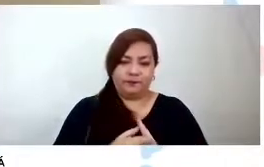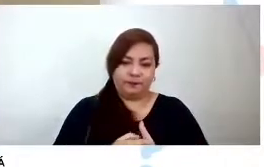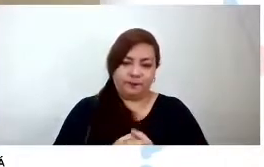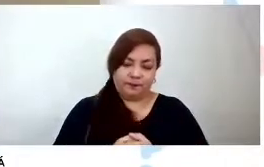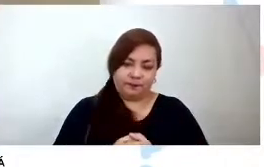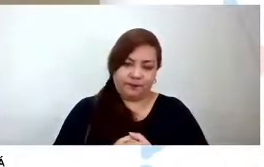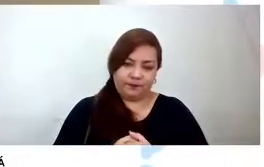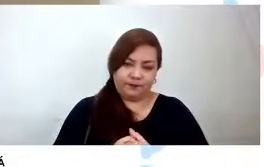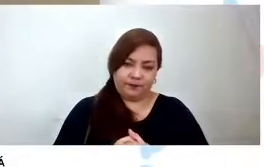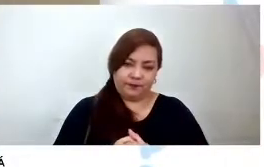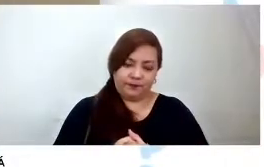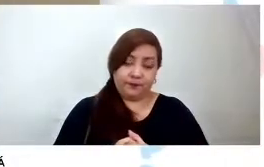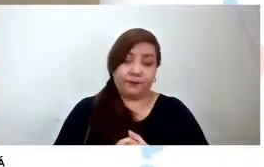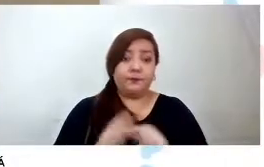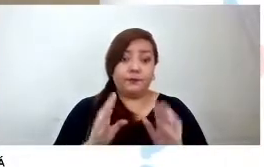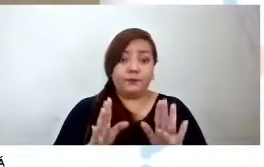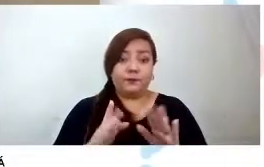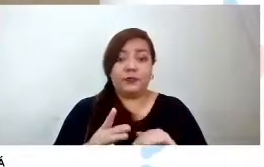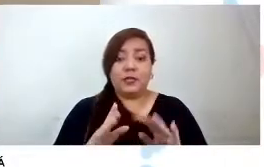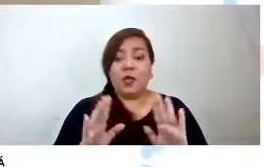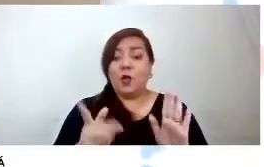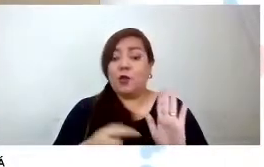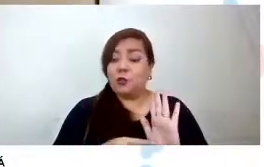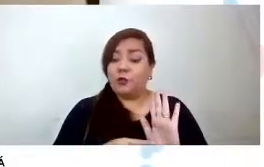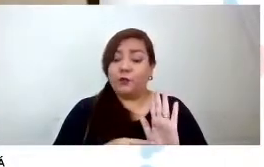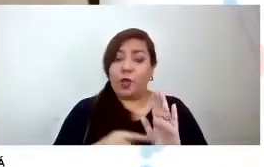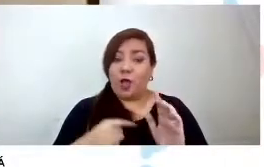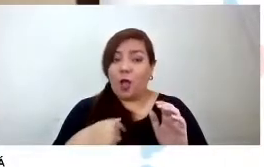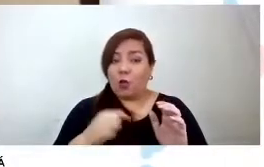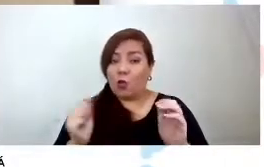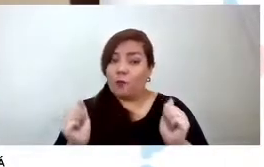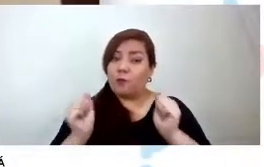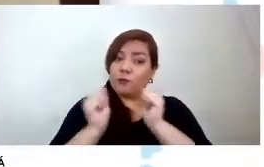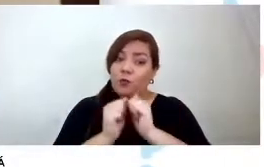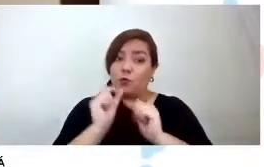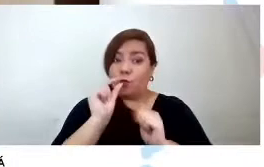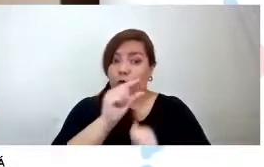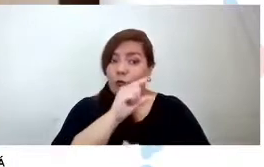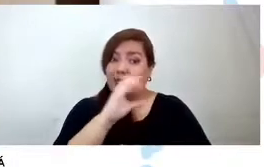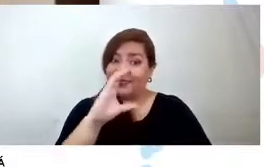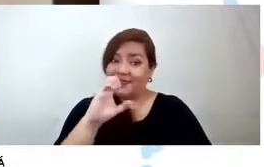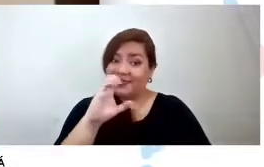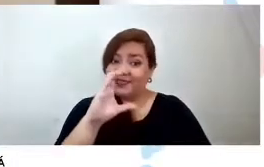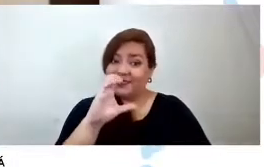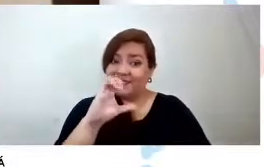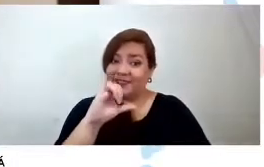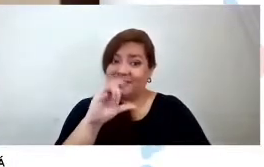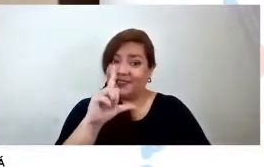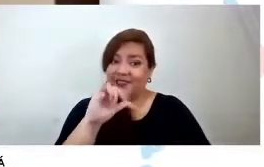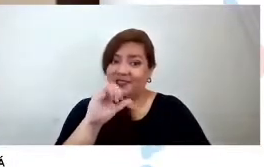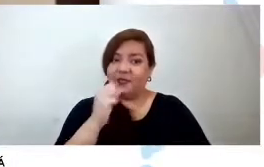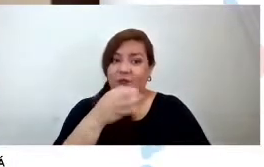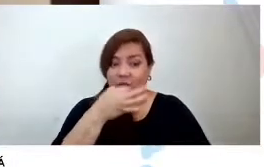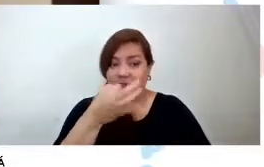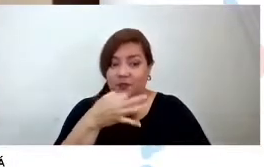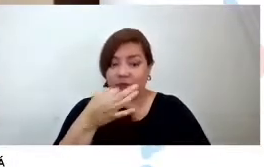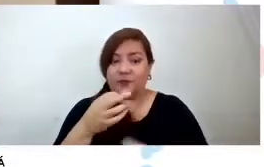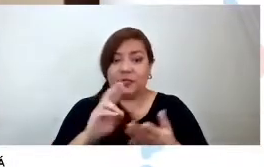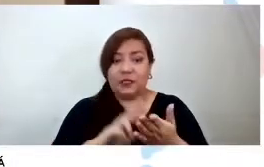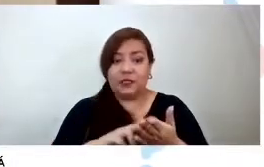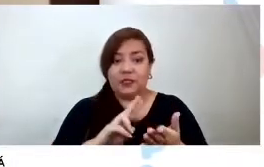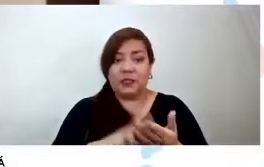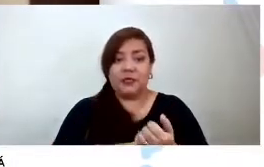Claro. Ahora yo le voy a complementar un poco lo que nos dice Cecilia, porque en realidad